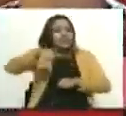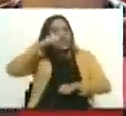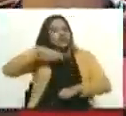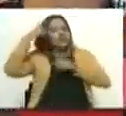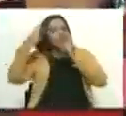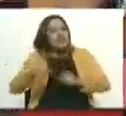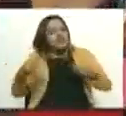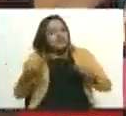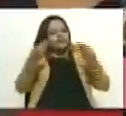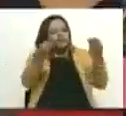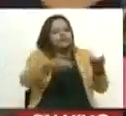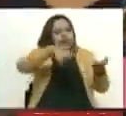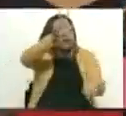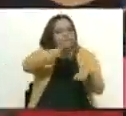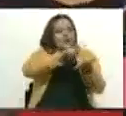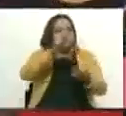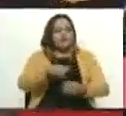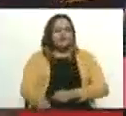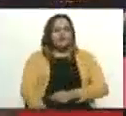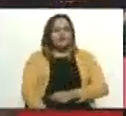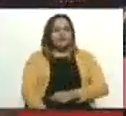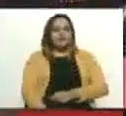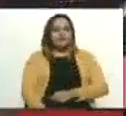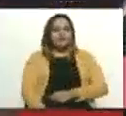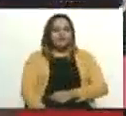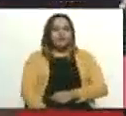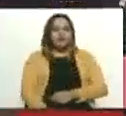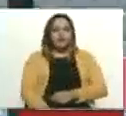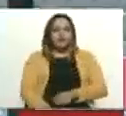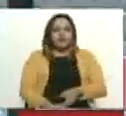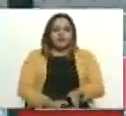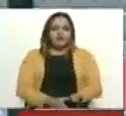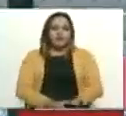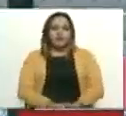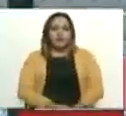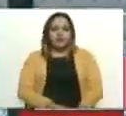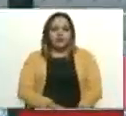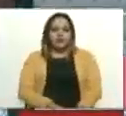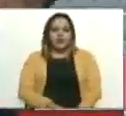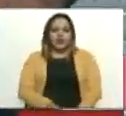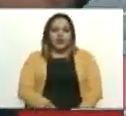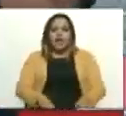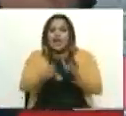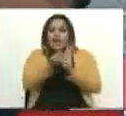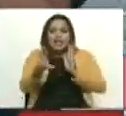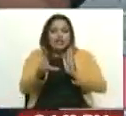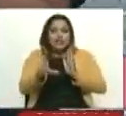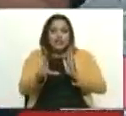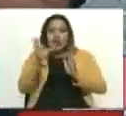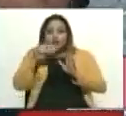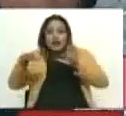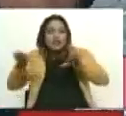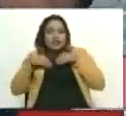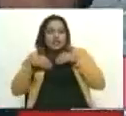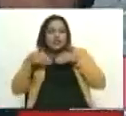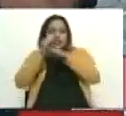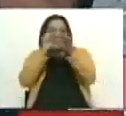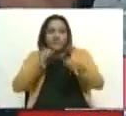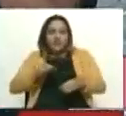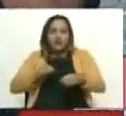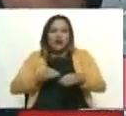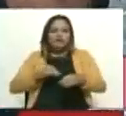tenemos que aprobarla. Una ley contra cualquier forma de discriminación. Esta es una revolución